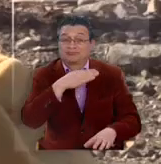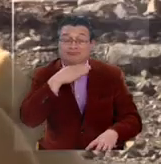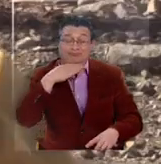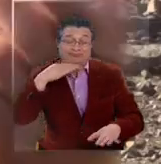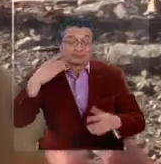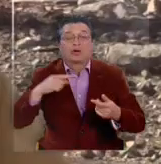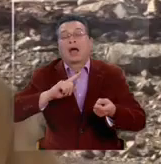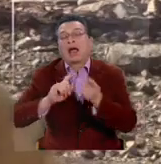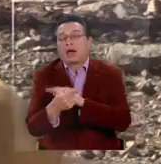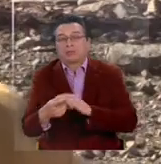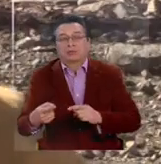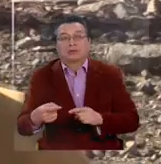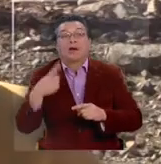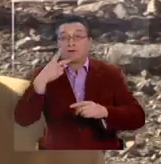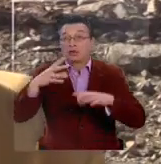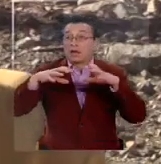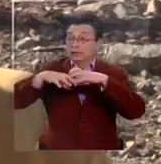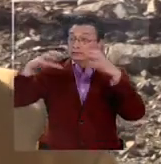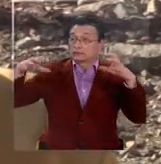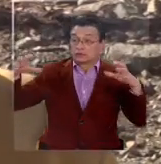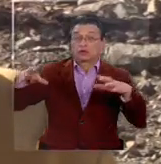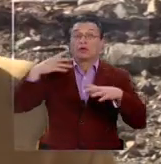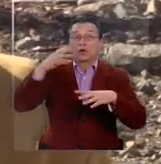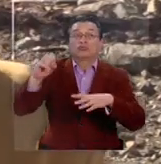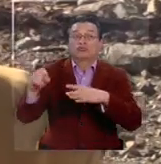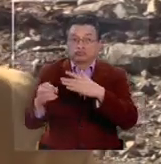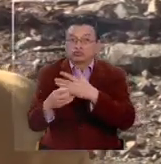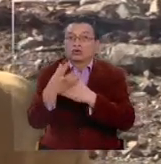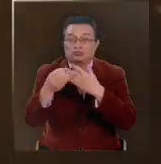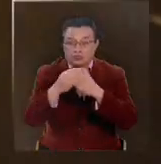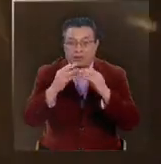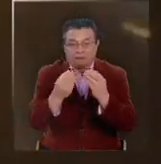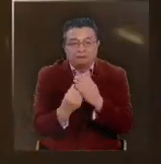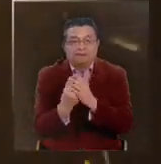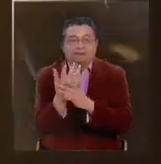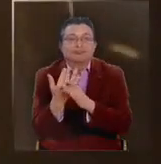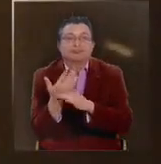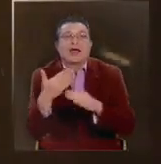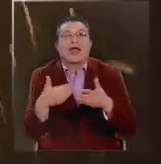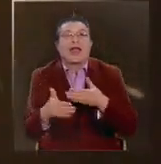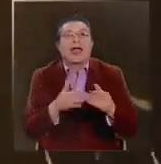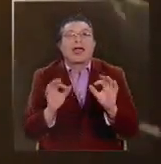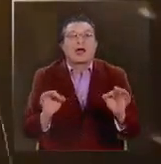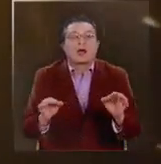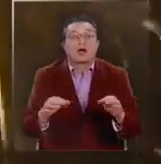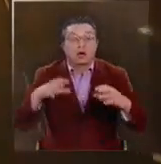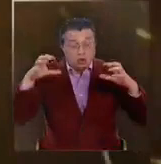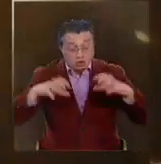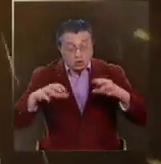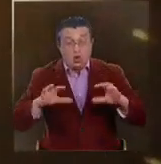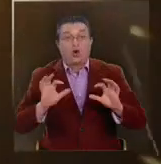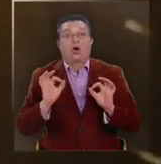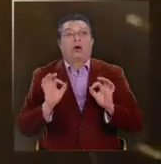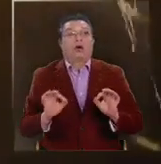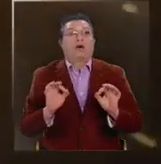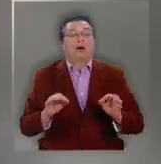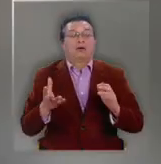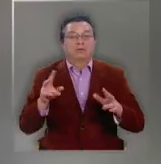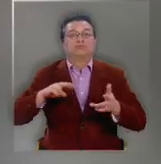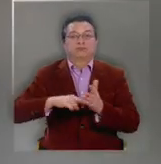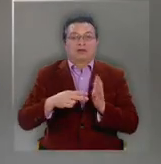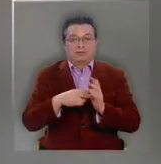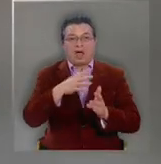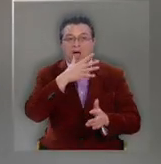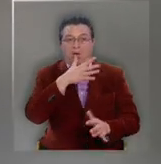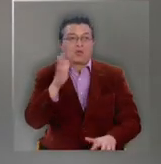todo. Y ya se está viendo en los cerros la renovación de las praderas naturales. Lluvias que ayudan a paliar las dificultades por la